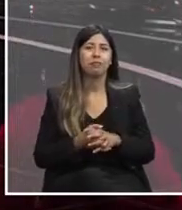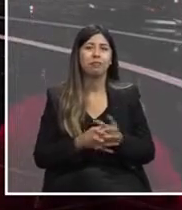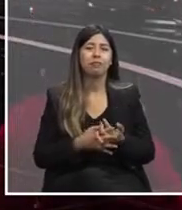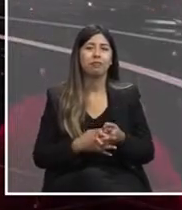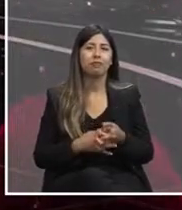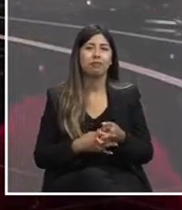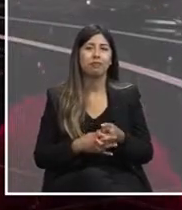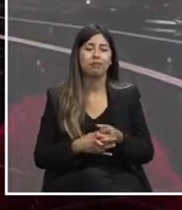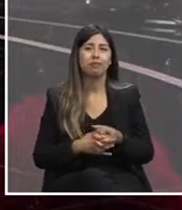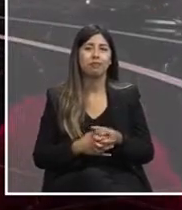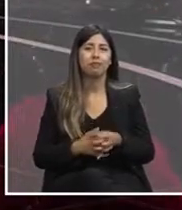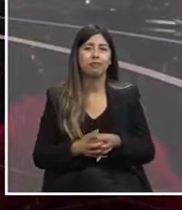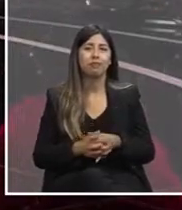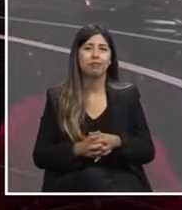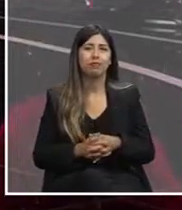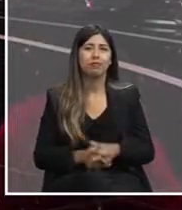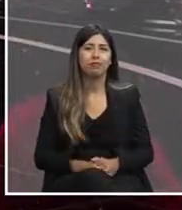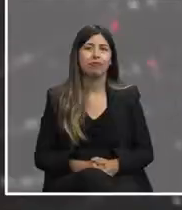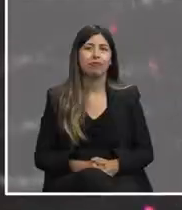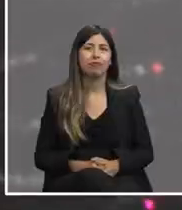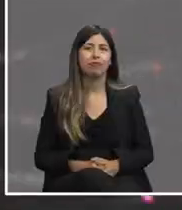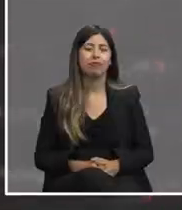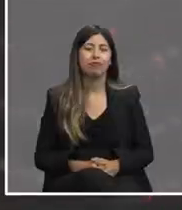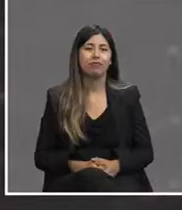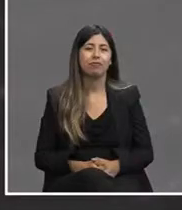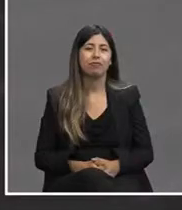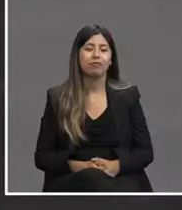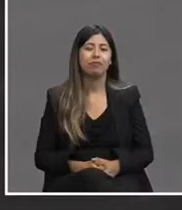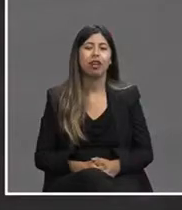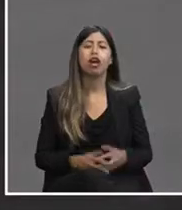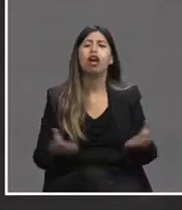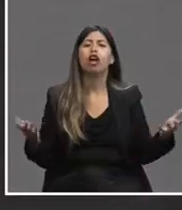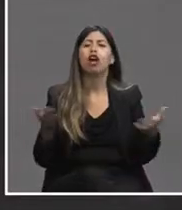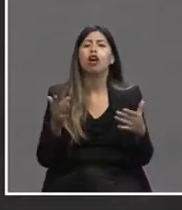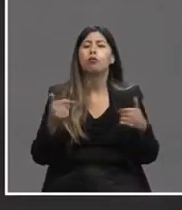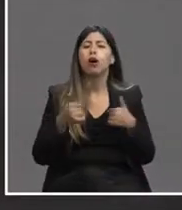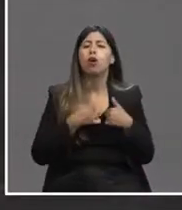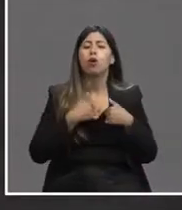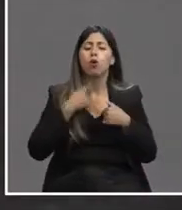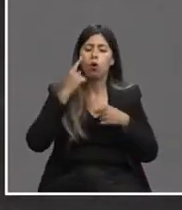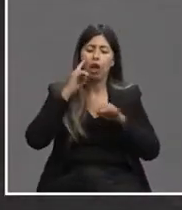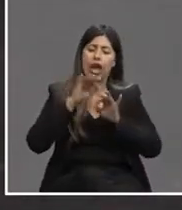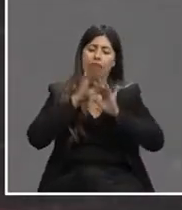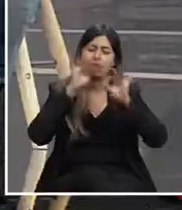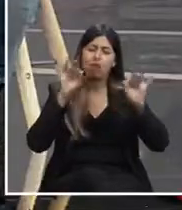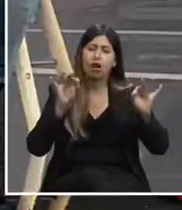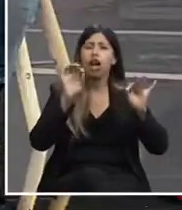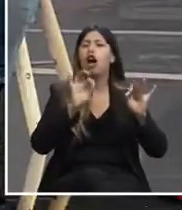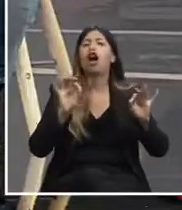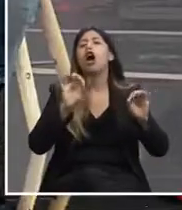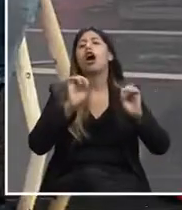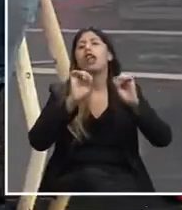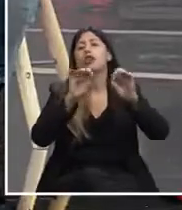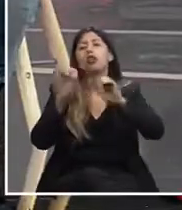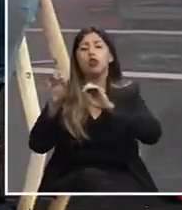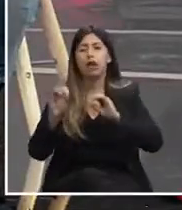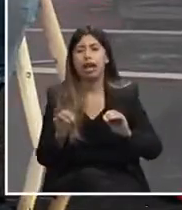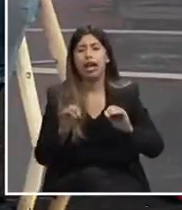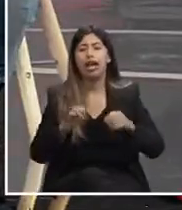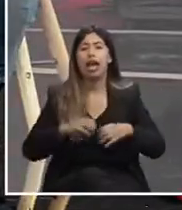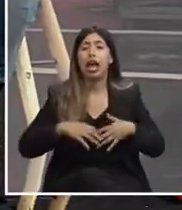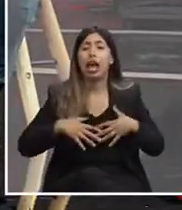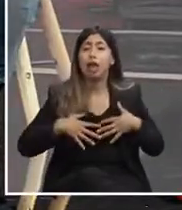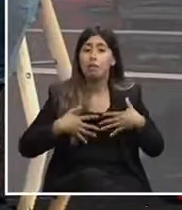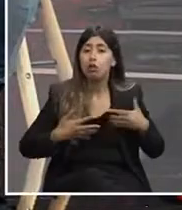¿qué y cómo debería uno educarse en las emociones o educar públicamente o globalmente las